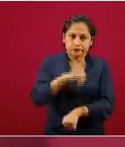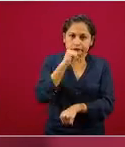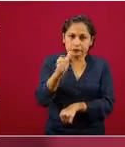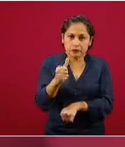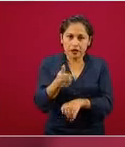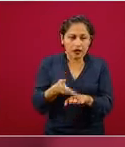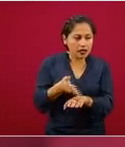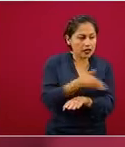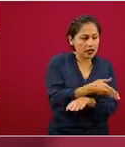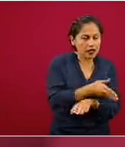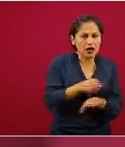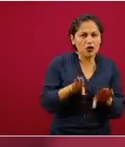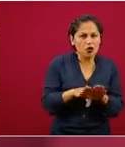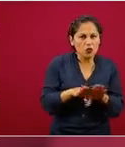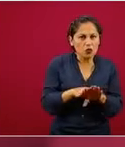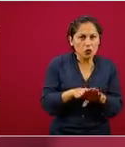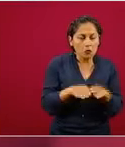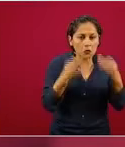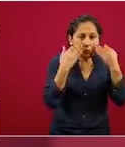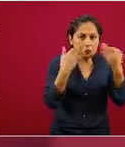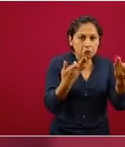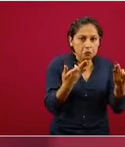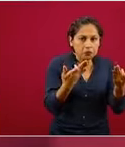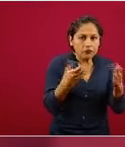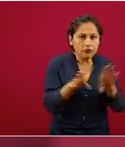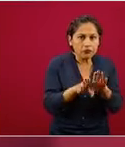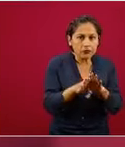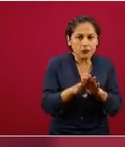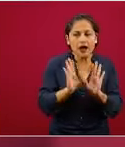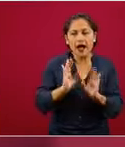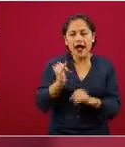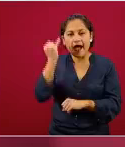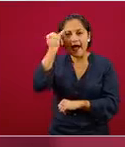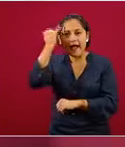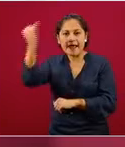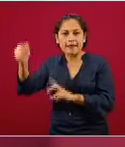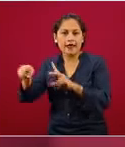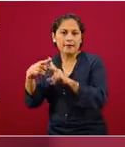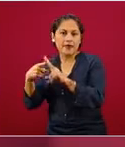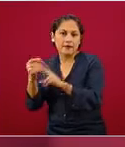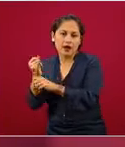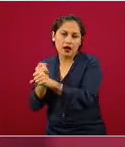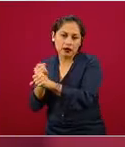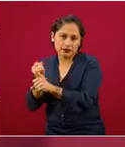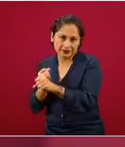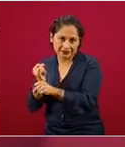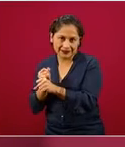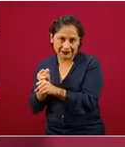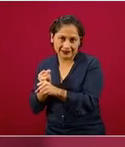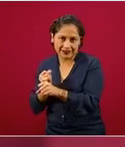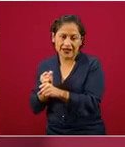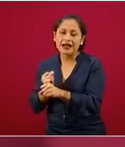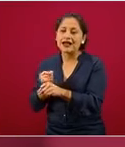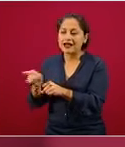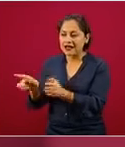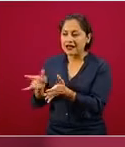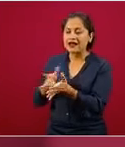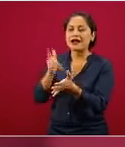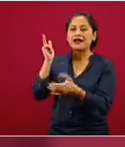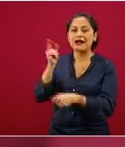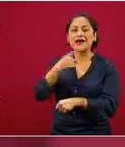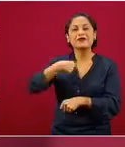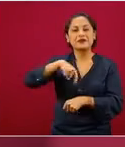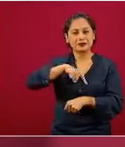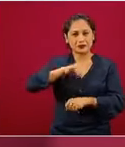la modelación matemática. Y en varias ocasiones hemos presentado la comparación de dos curvas epidémicas,